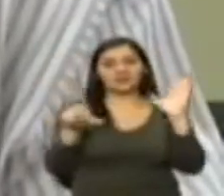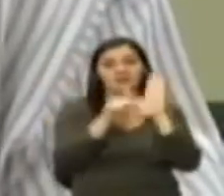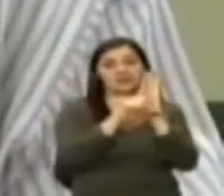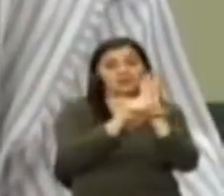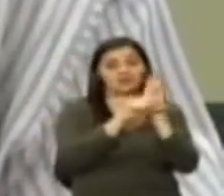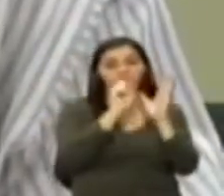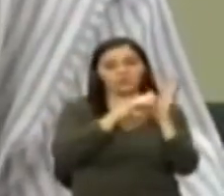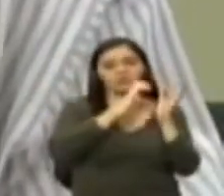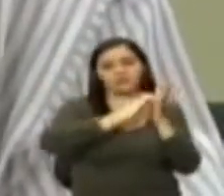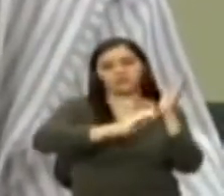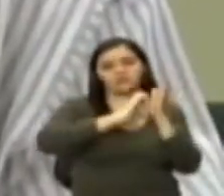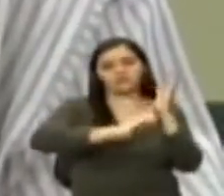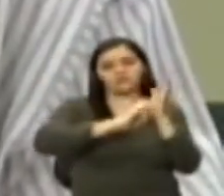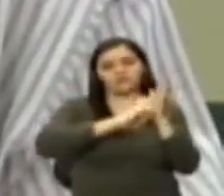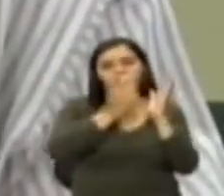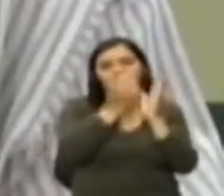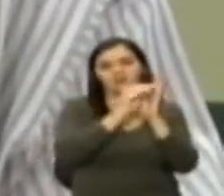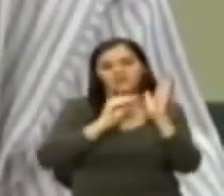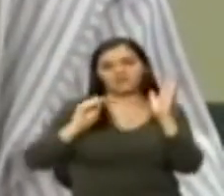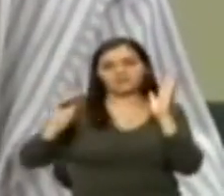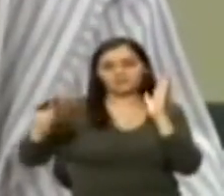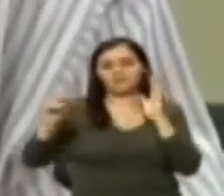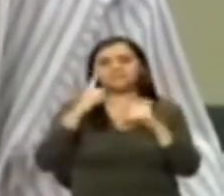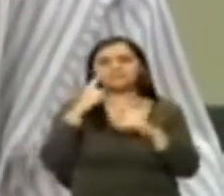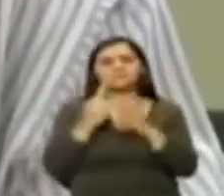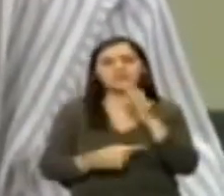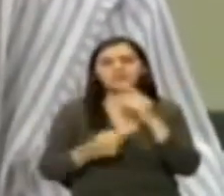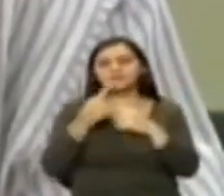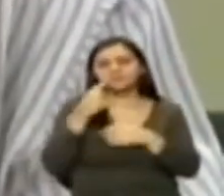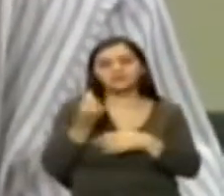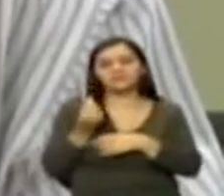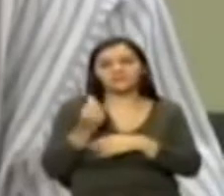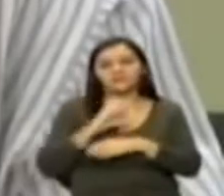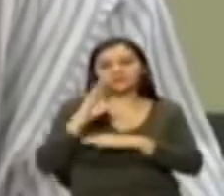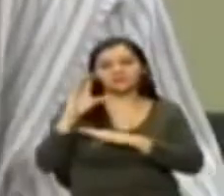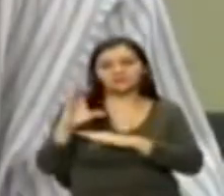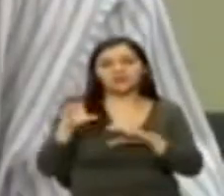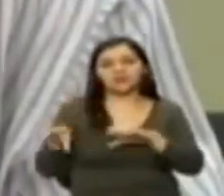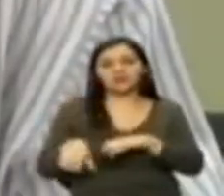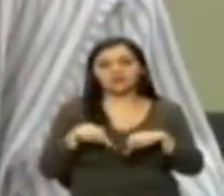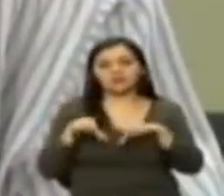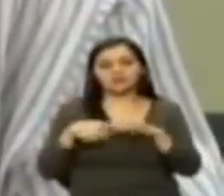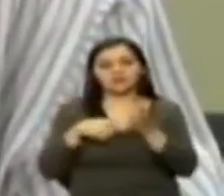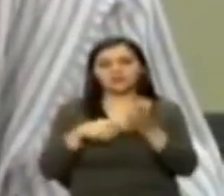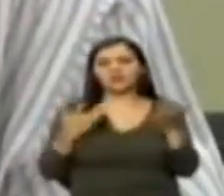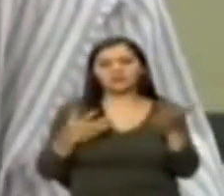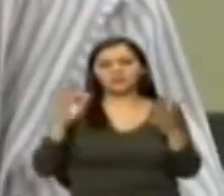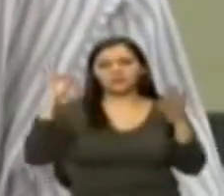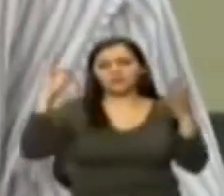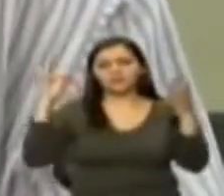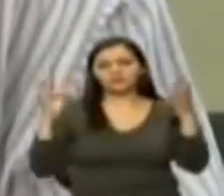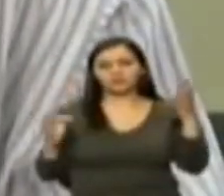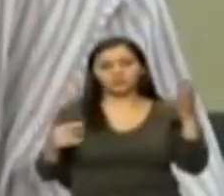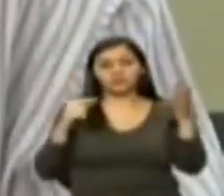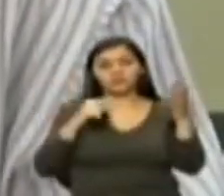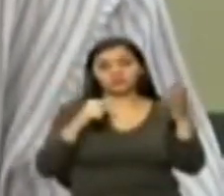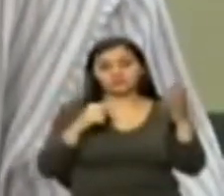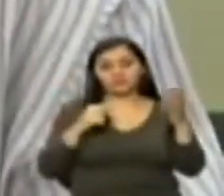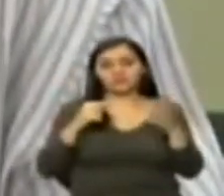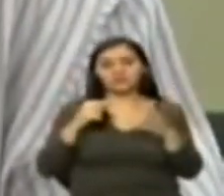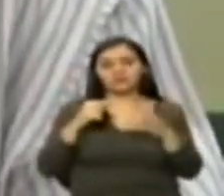conseguir recursos de regalías para financiar actividades, presupuestos de esos